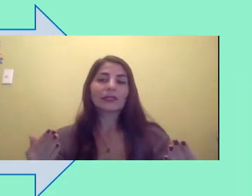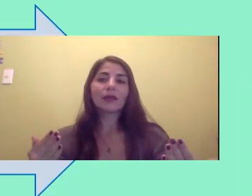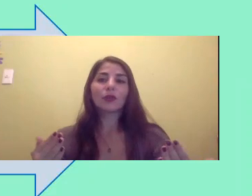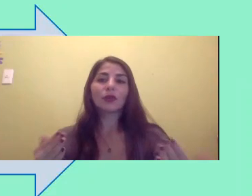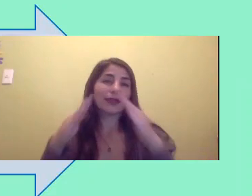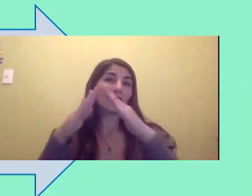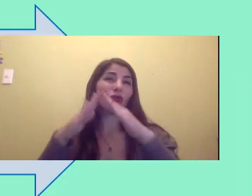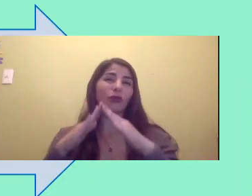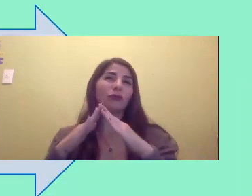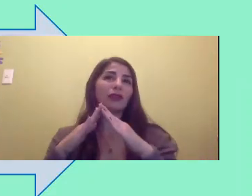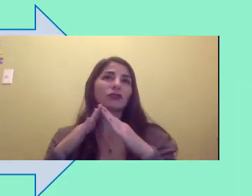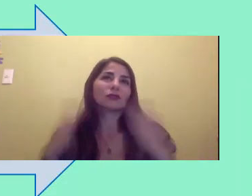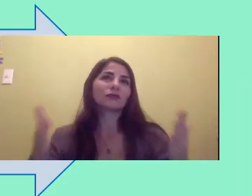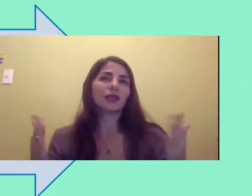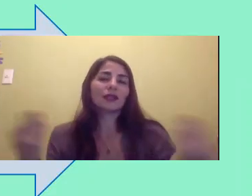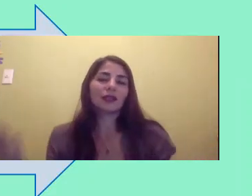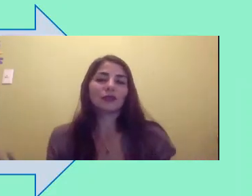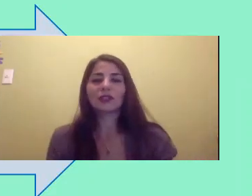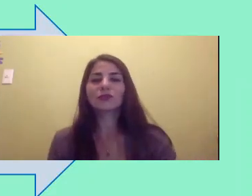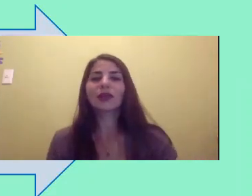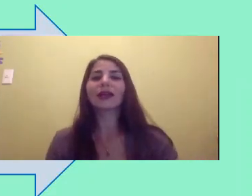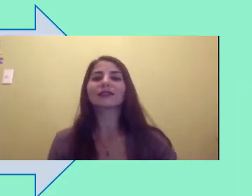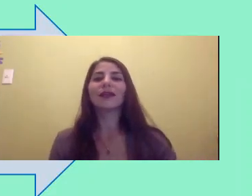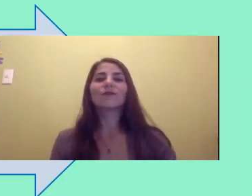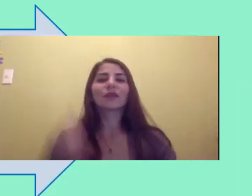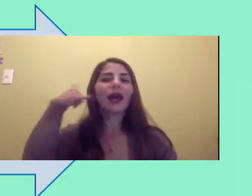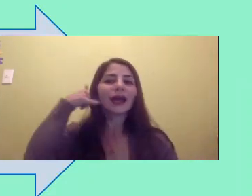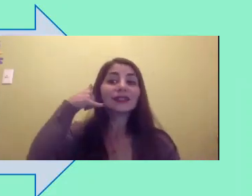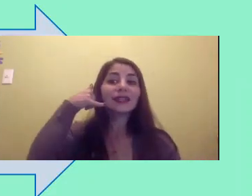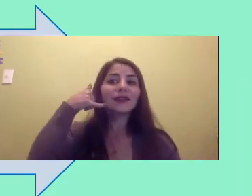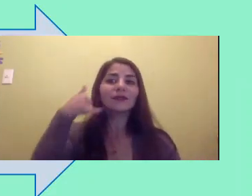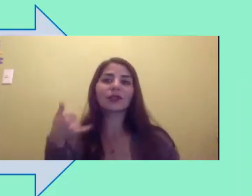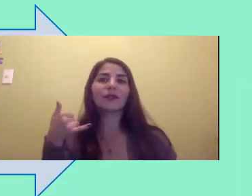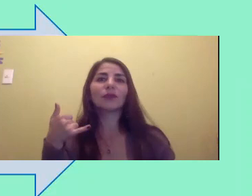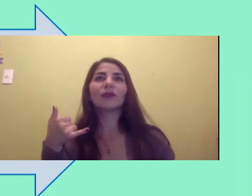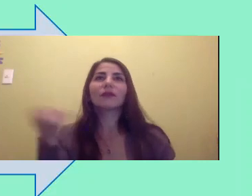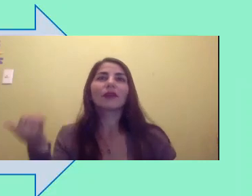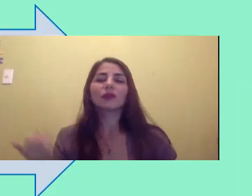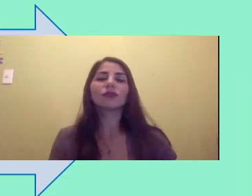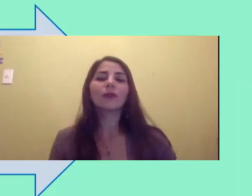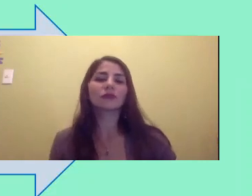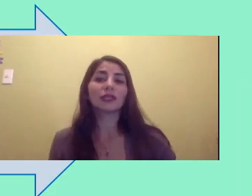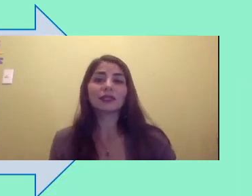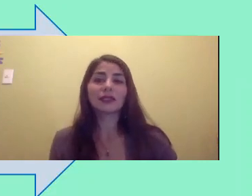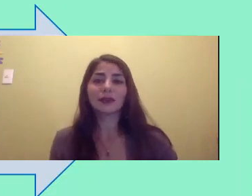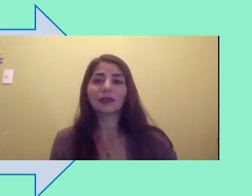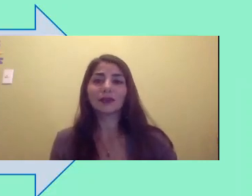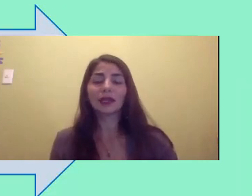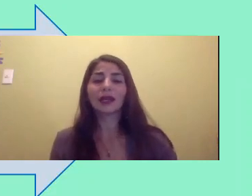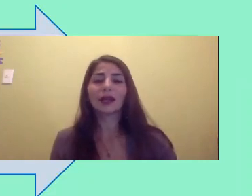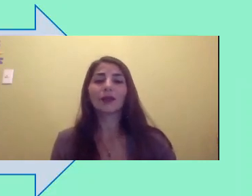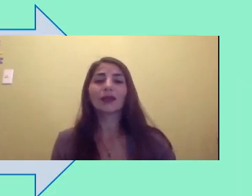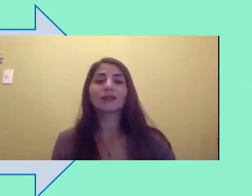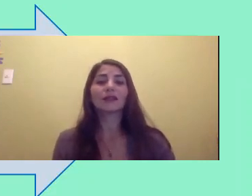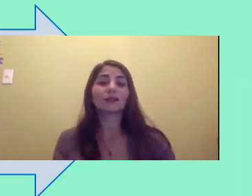que es casa, pero es algo con un techo. ¿Y qué tiene un techo? Una casa. Ya así, por ejemplo, la usamos sin